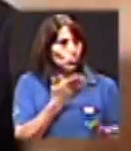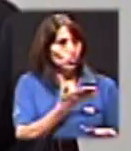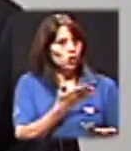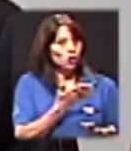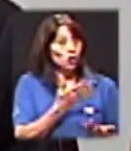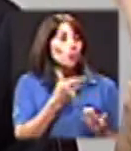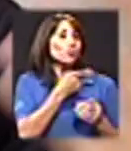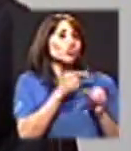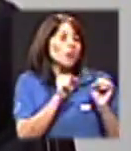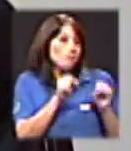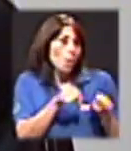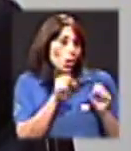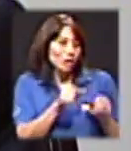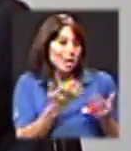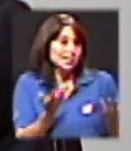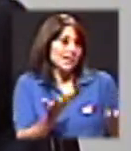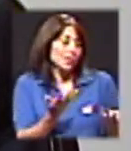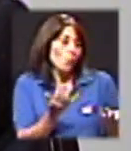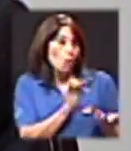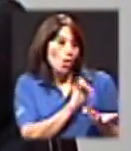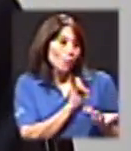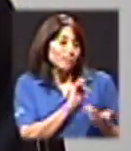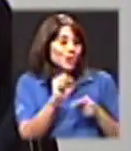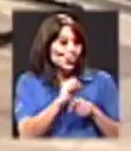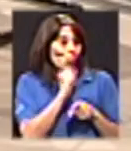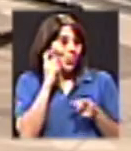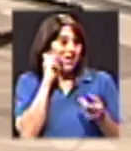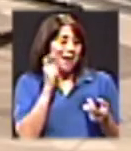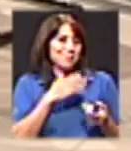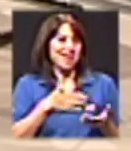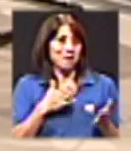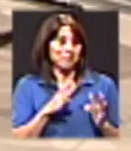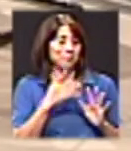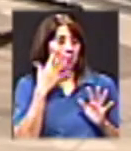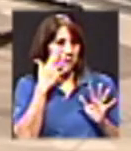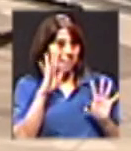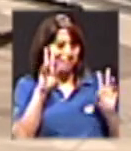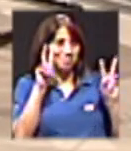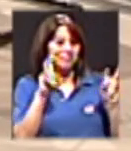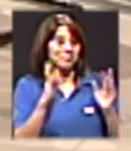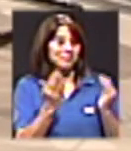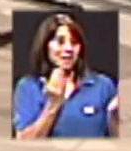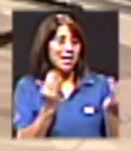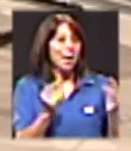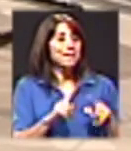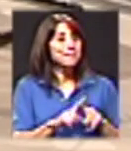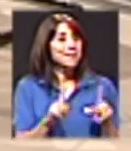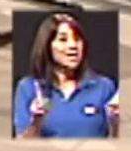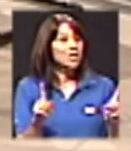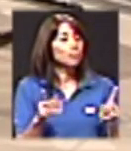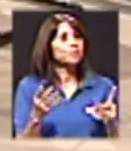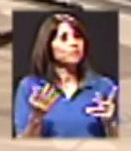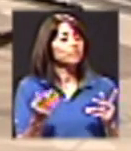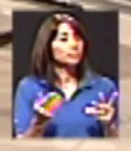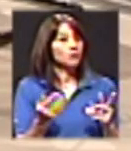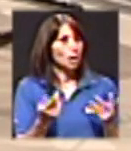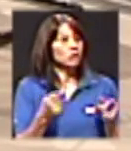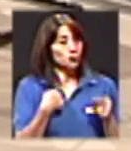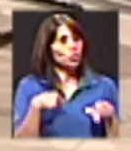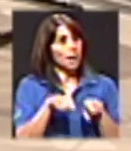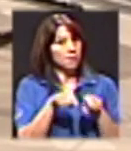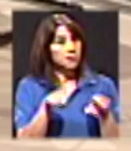que usted tendría edad para ser sobrina mía, pero eso dicho, yo